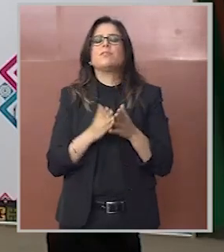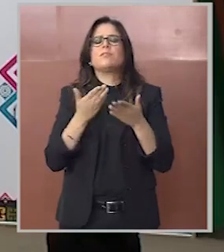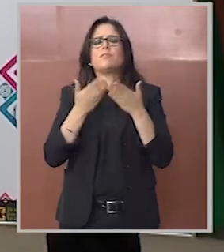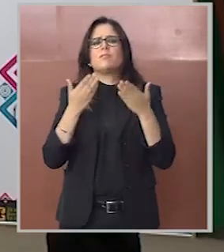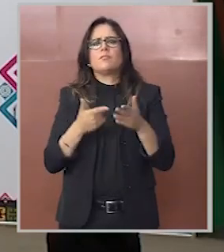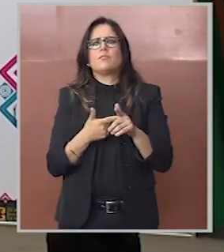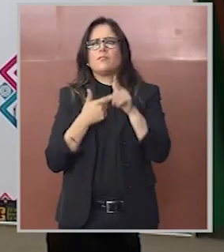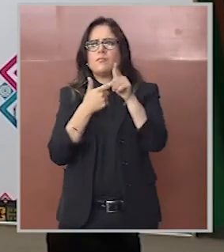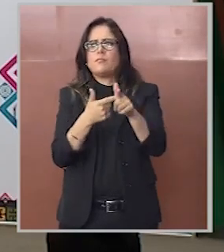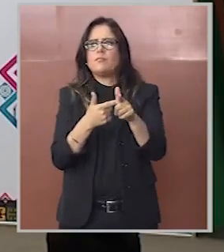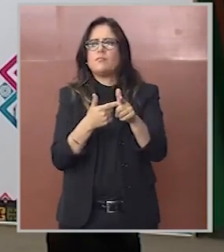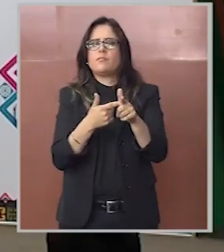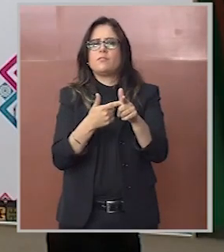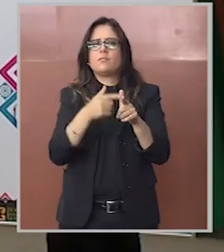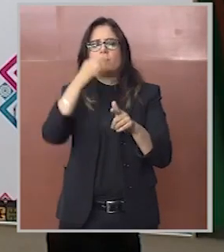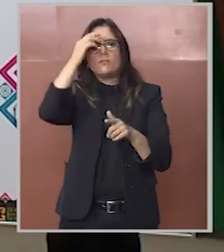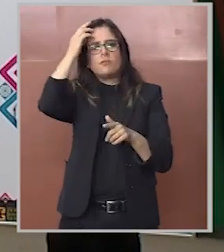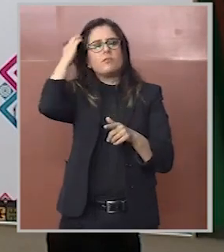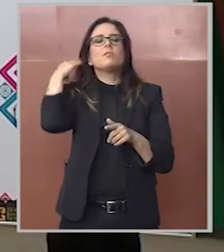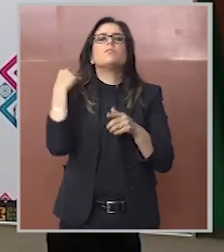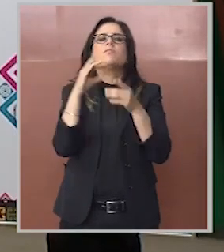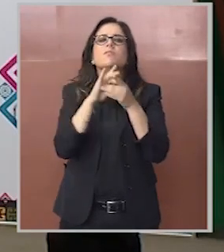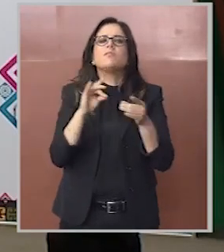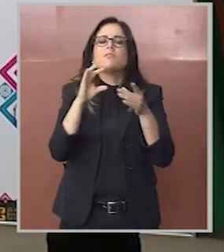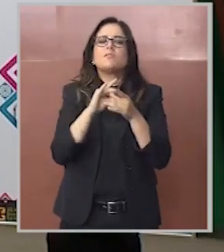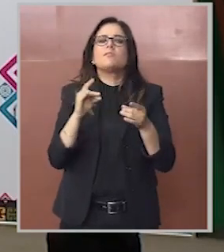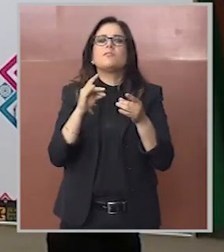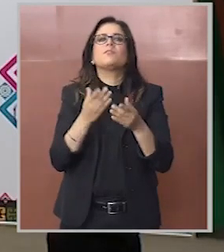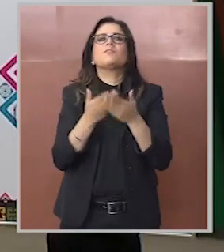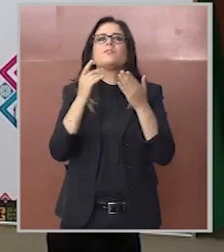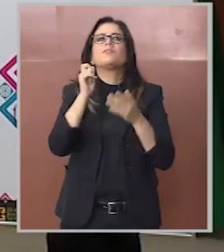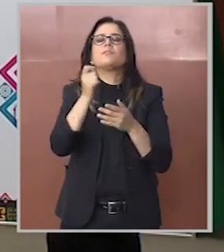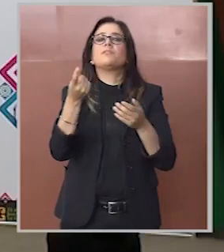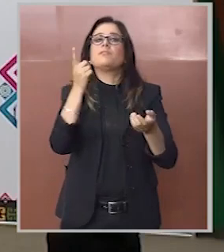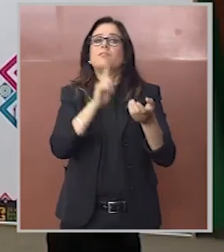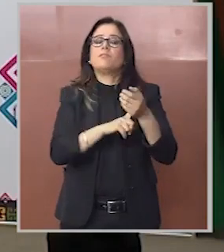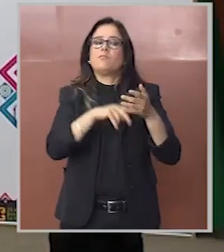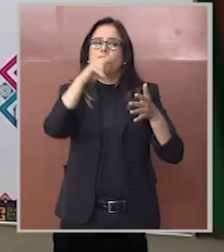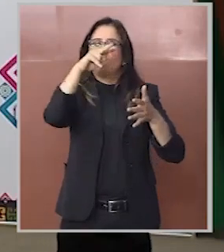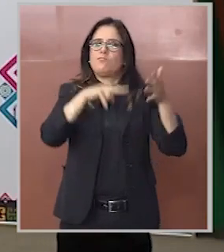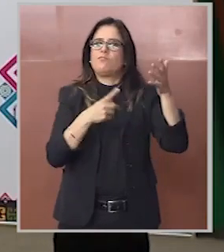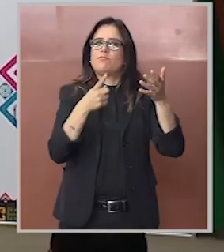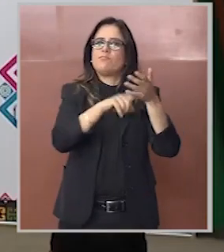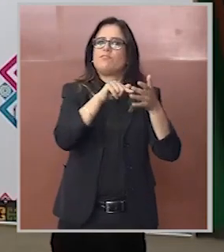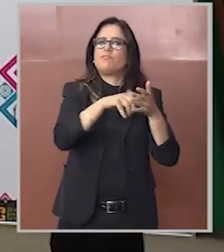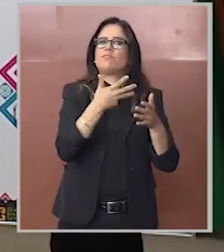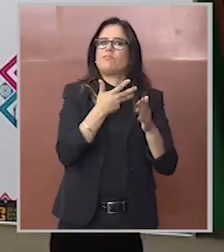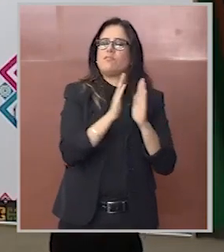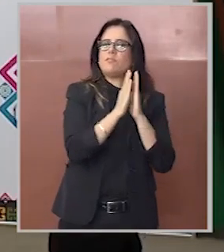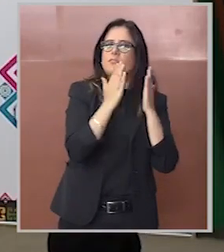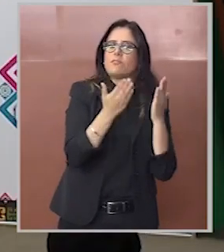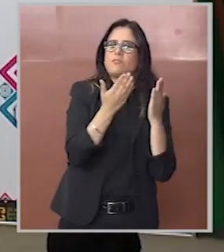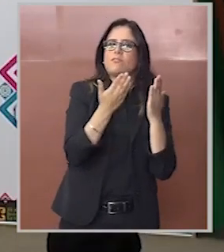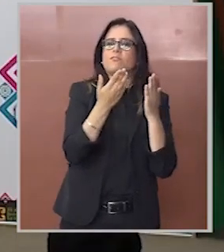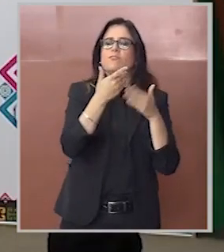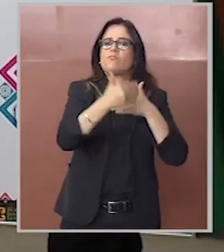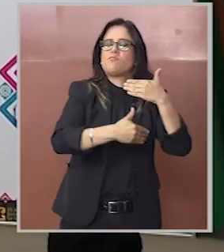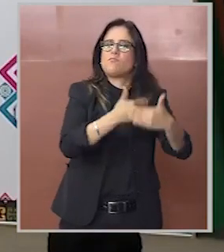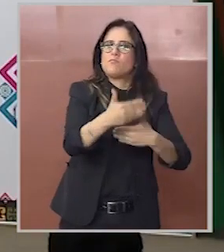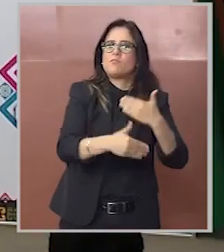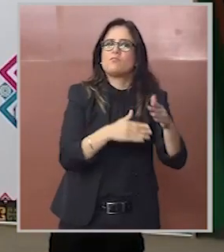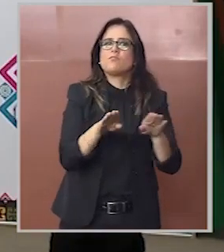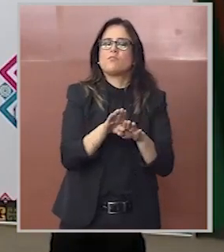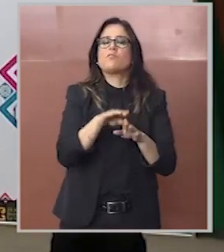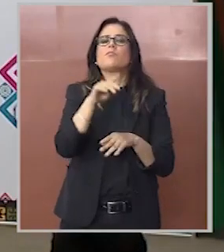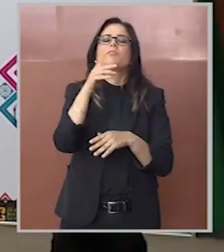eh van a explicarnos ahora más sobre el contenido de las guías sobre los audios sobre todo este proceso y entonces